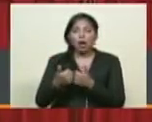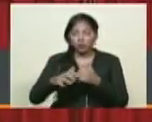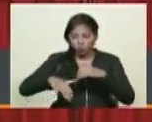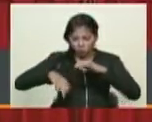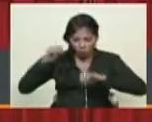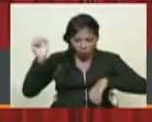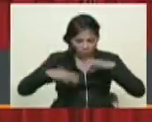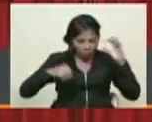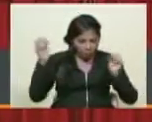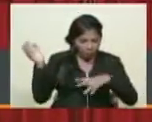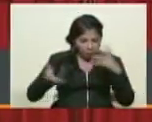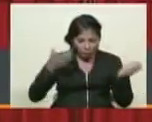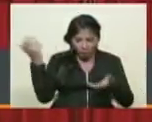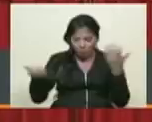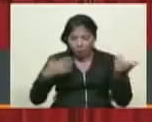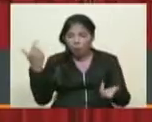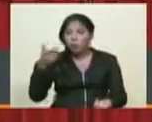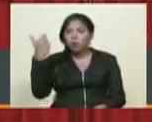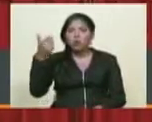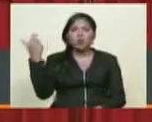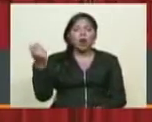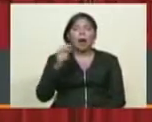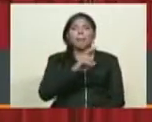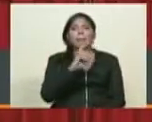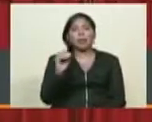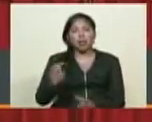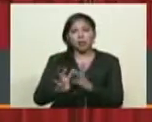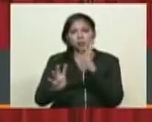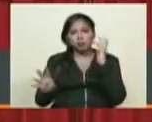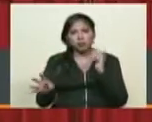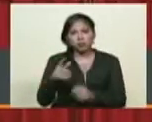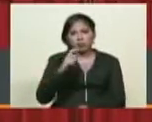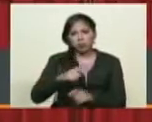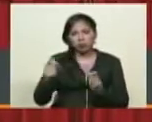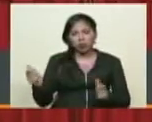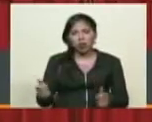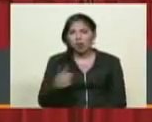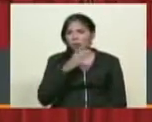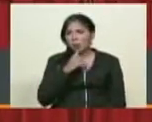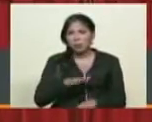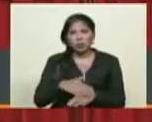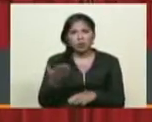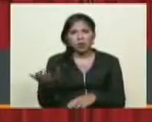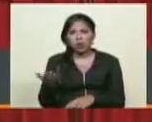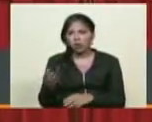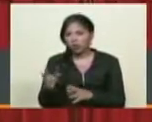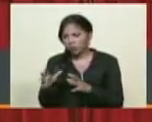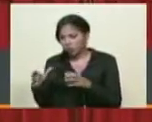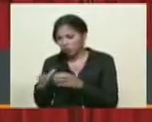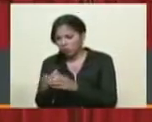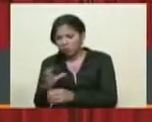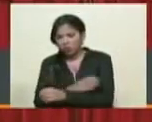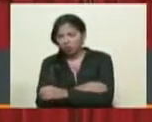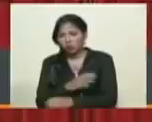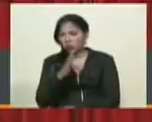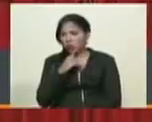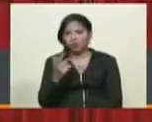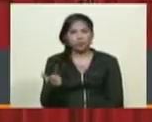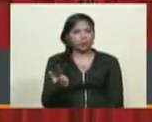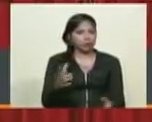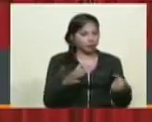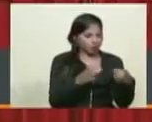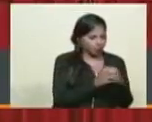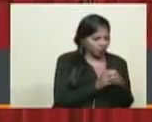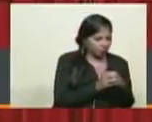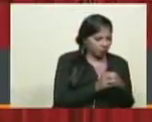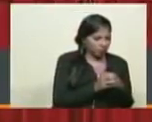tú tengas que buscar en las filas de un compañero. Porque tú no tengas, o en las filas de la oposición porque tú no tengas, o en las filas de uno que estuvo